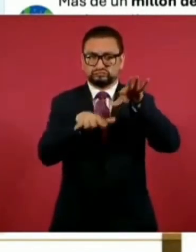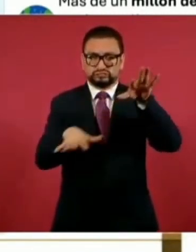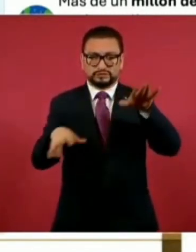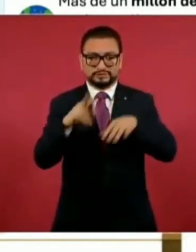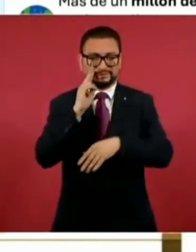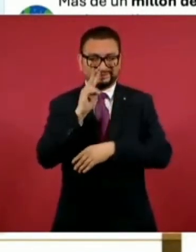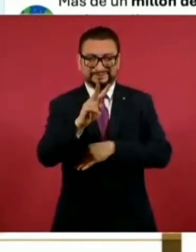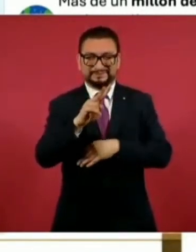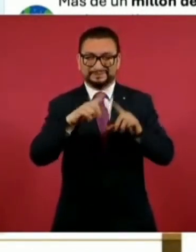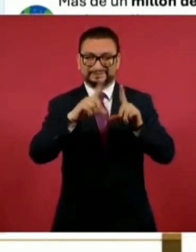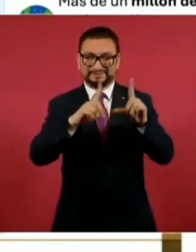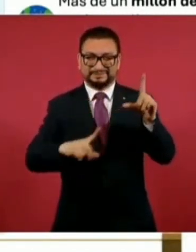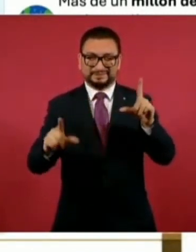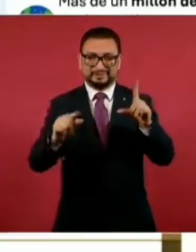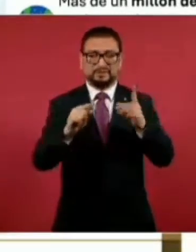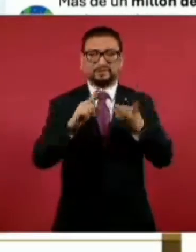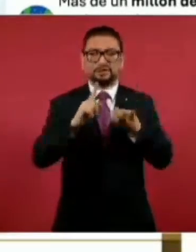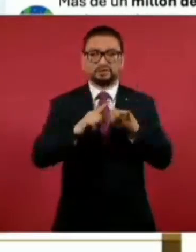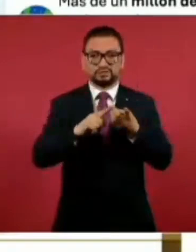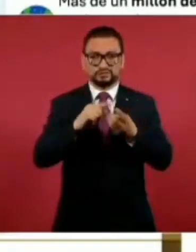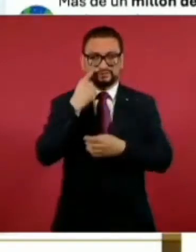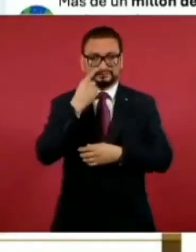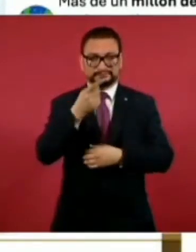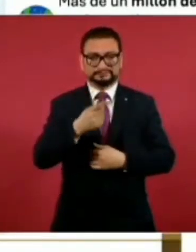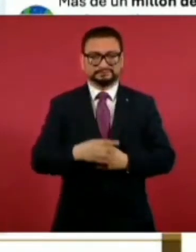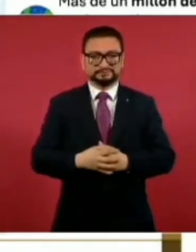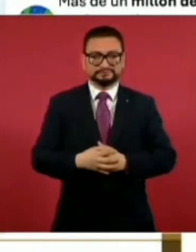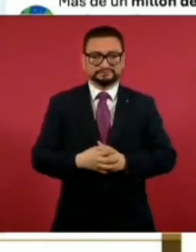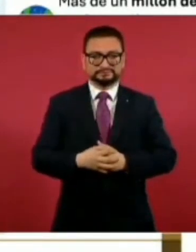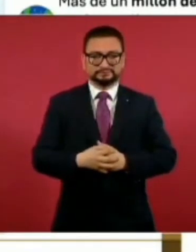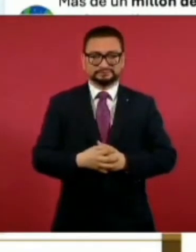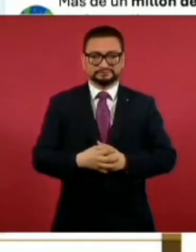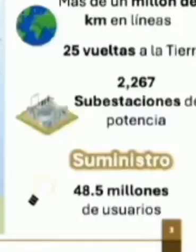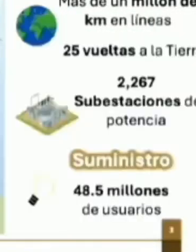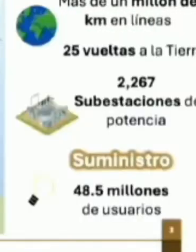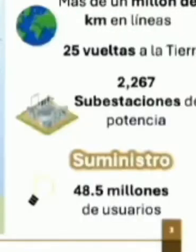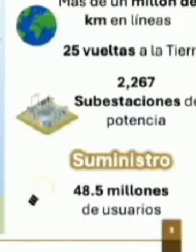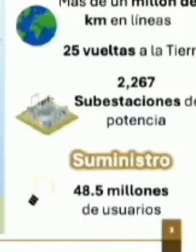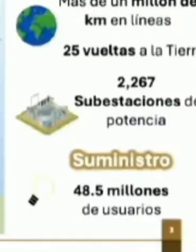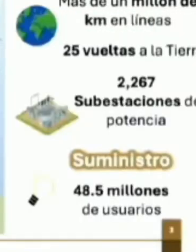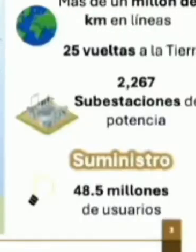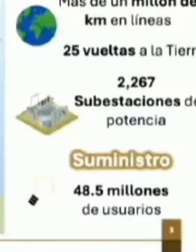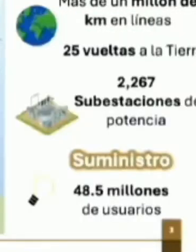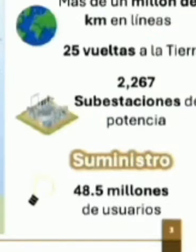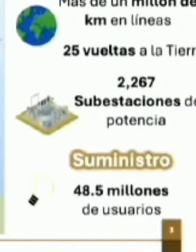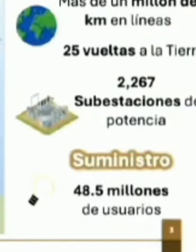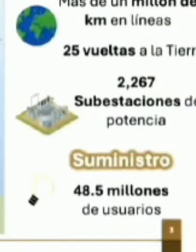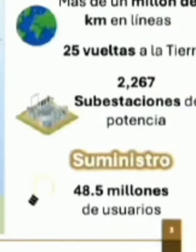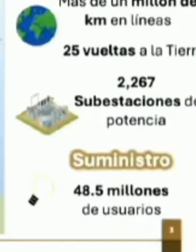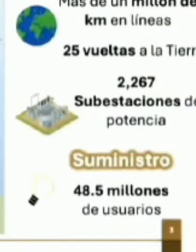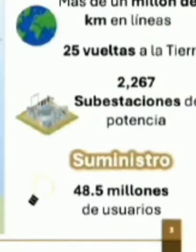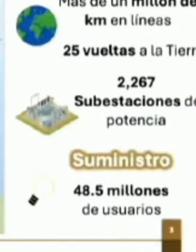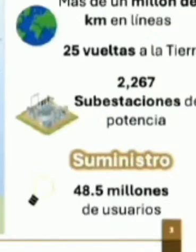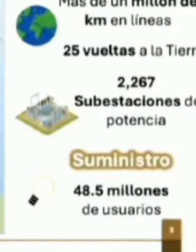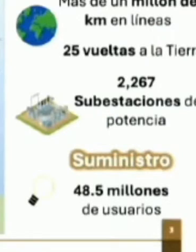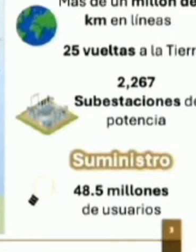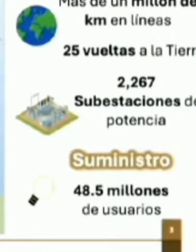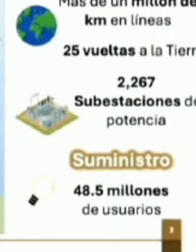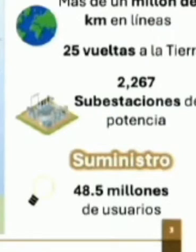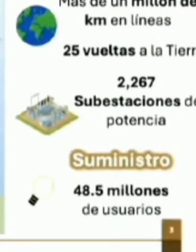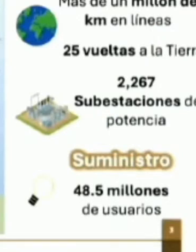aquí estamos viendo solo las redes nacionales de transmisión, pero también existen las redes generales de distribución. Ahora explico cuál es su